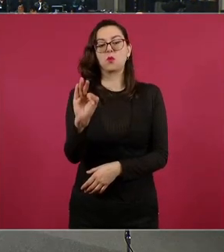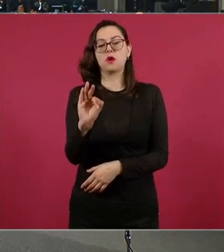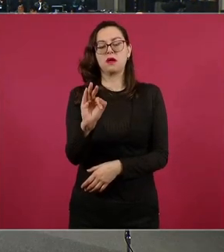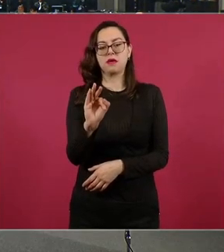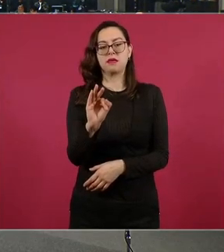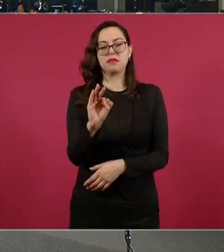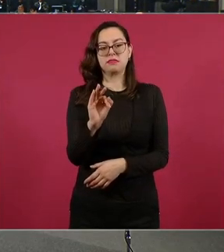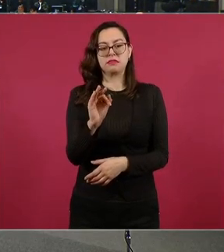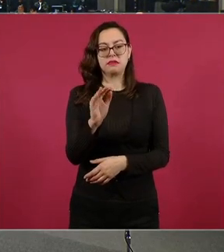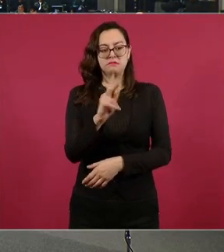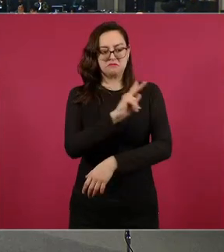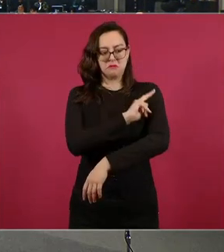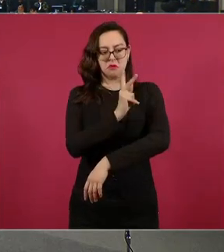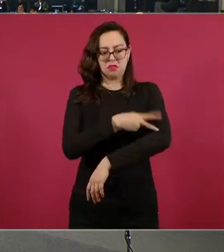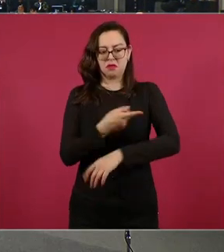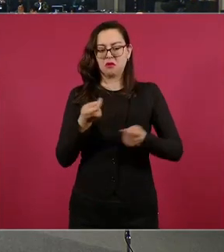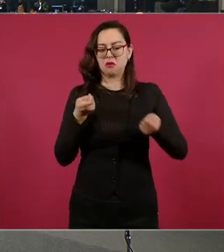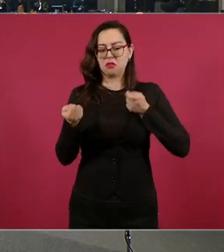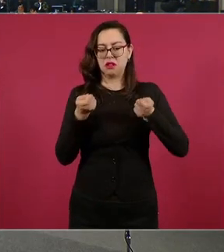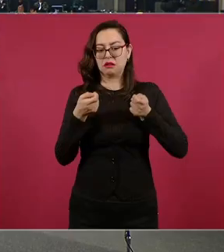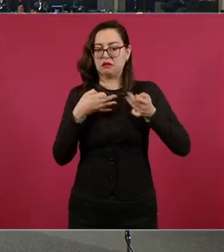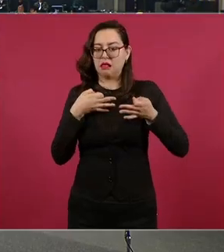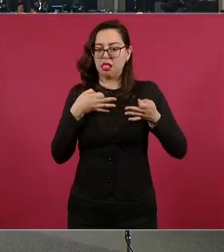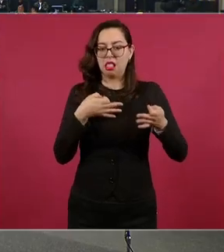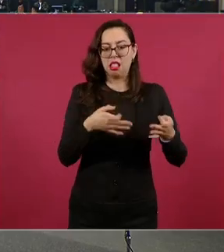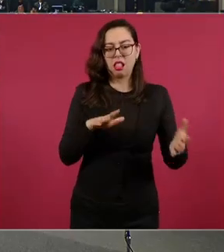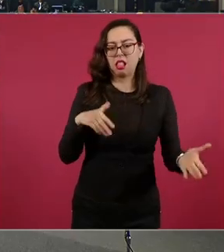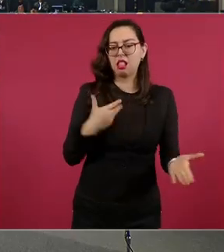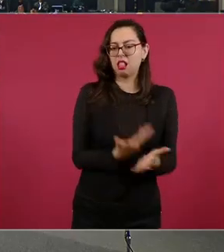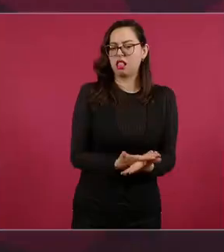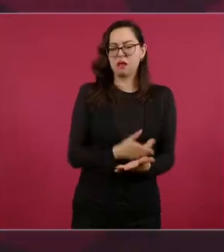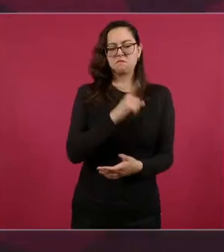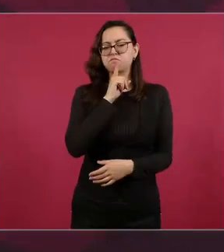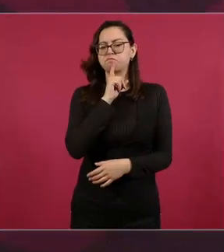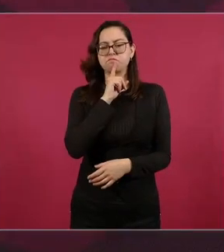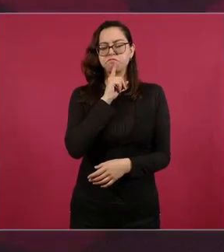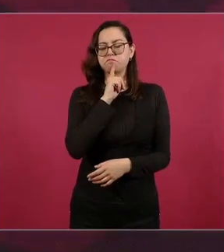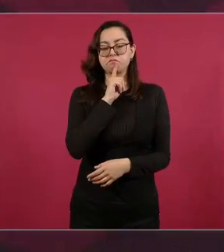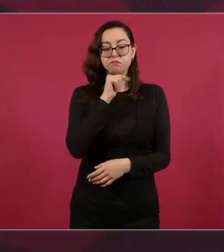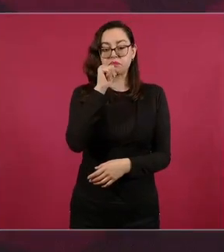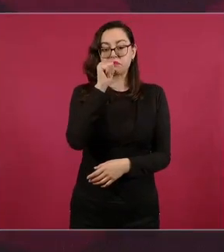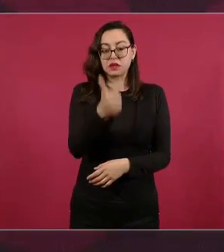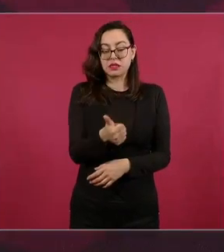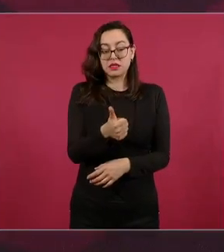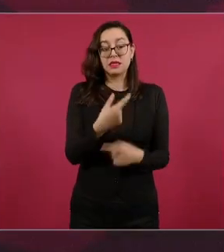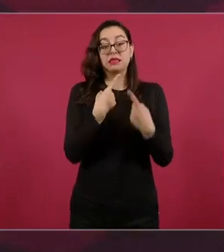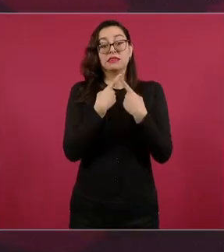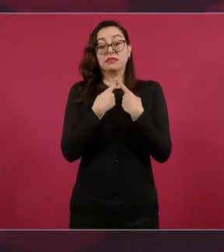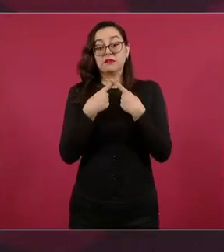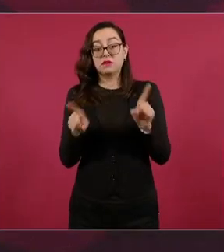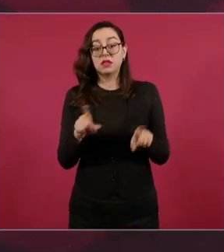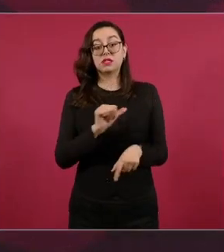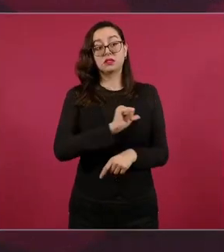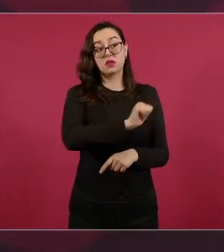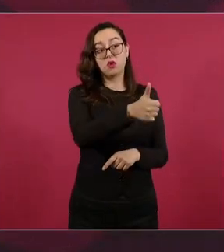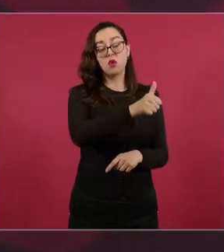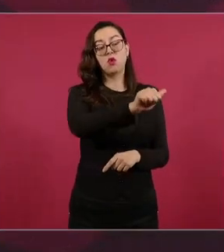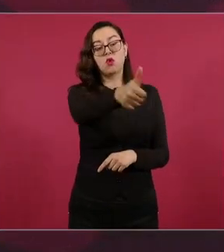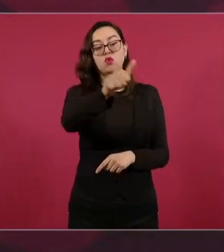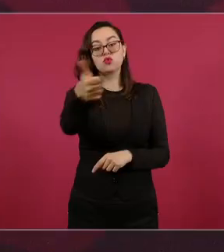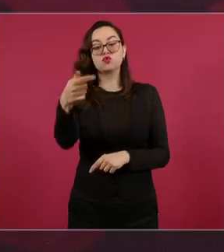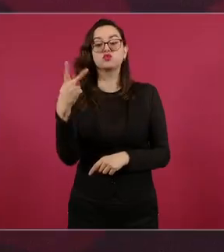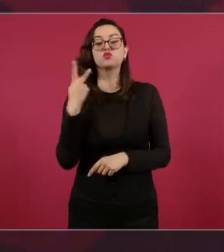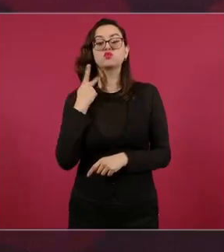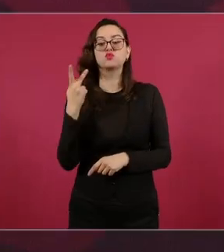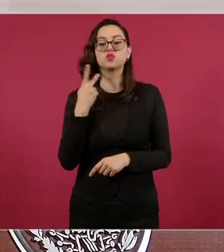tentaciones del poder a diferencia de otros políticos opositores que no